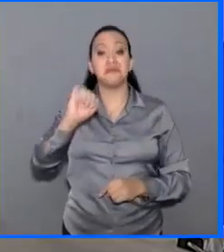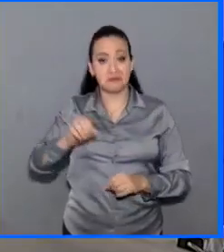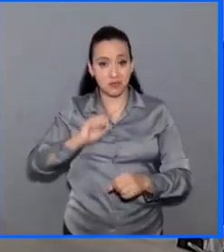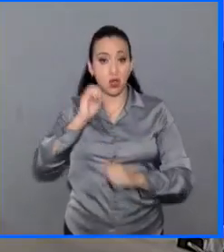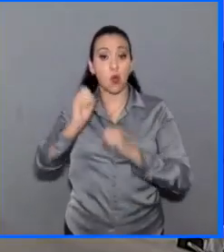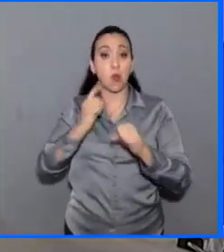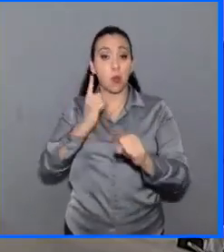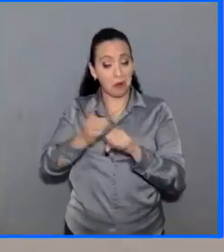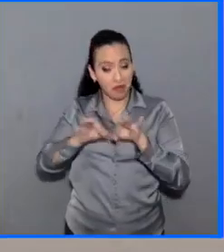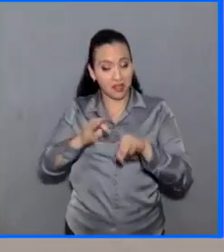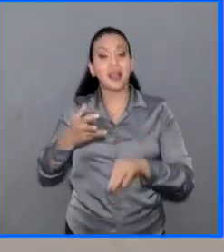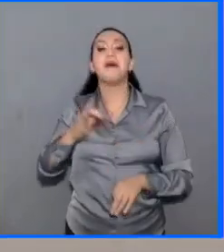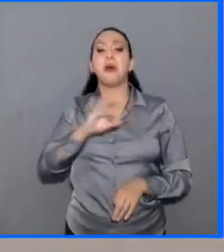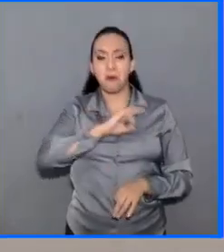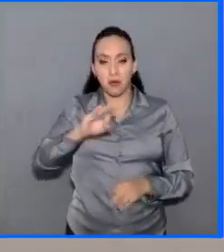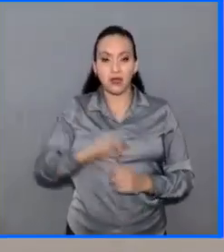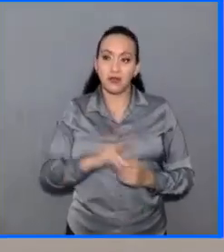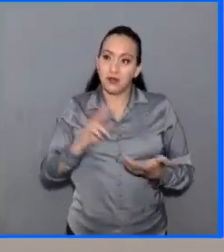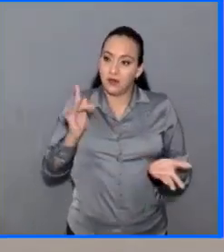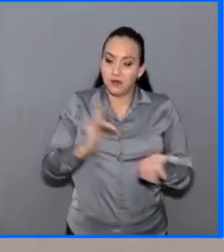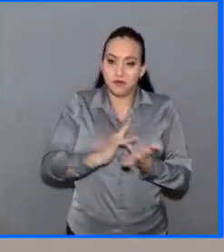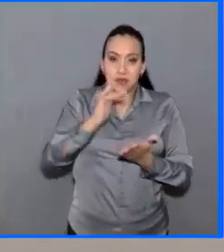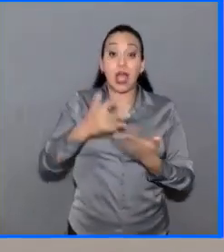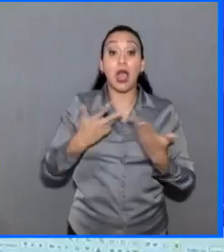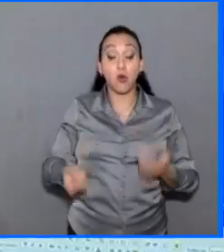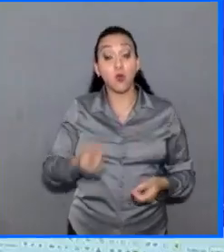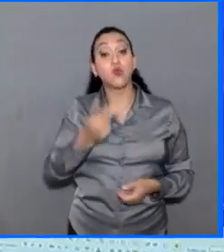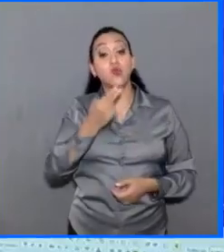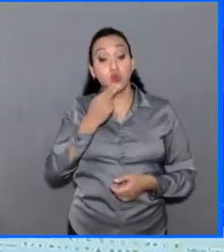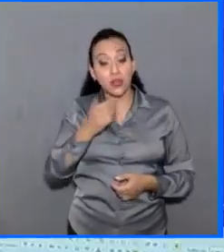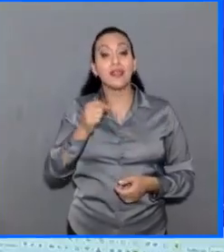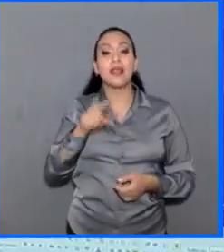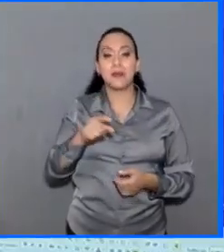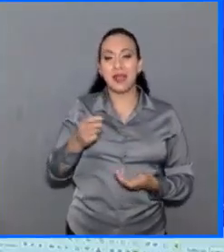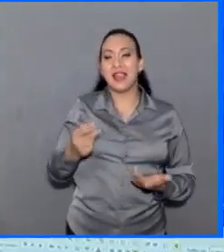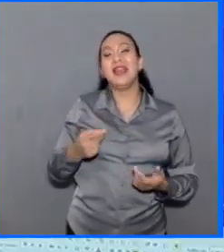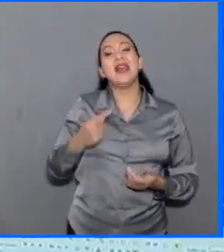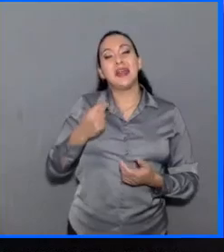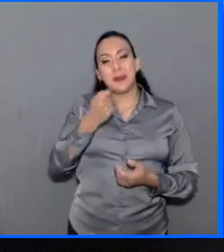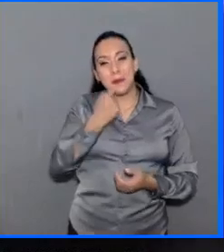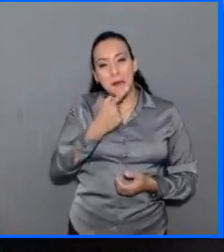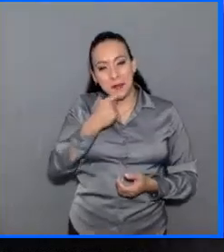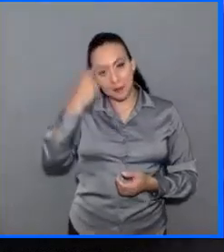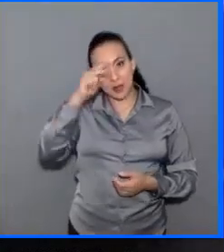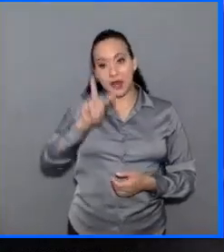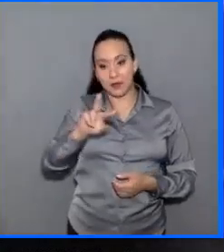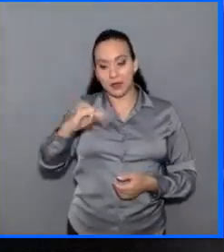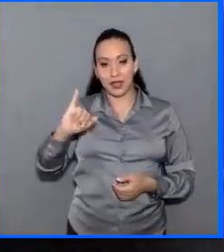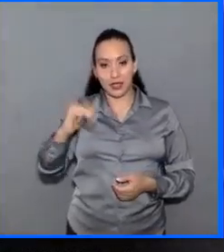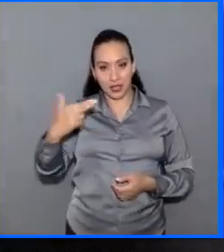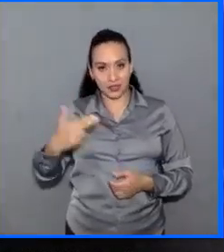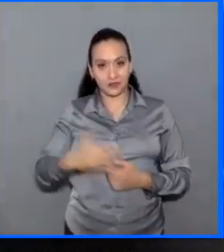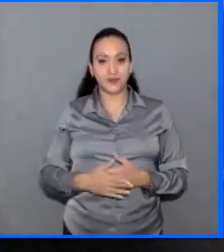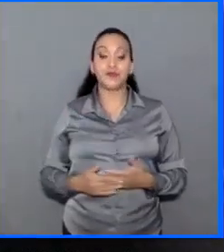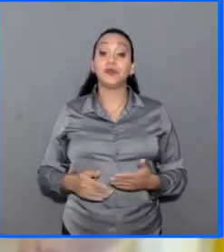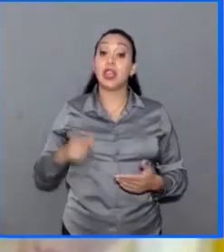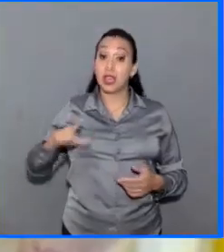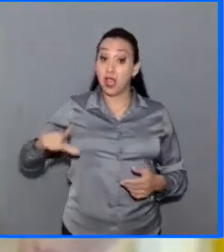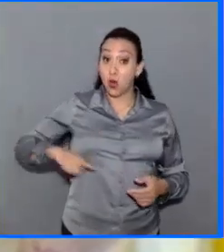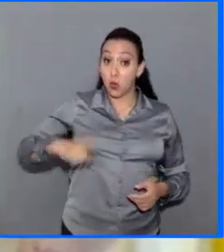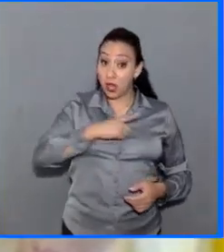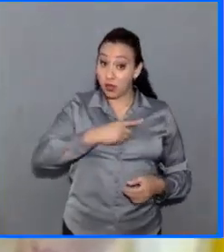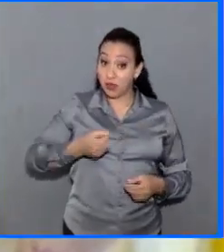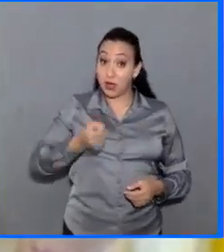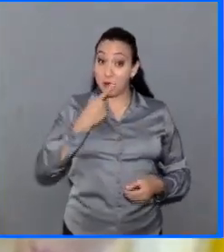el VIH, debe ser garantizado por el Estado, al igual que las personas con esta enfermedad deben recibir atención